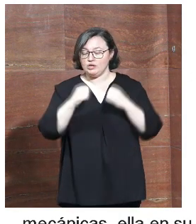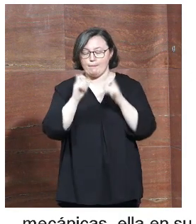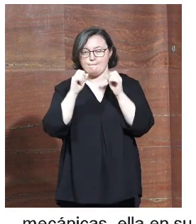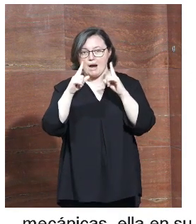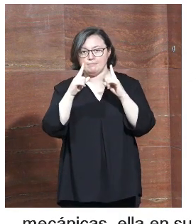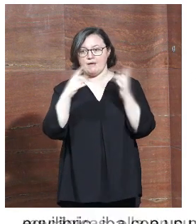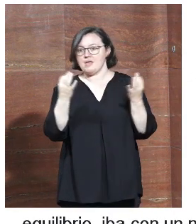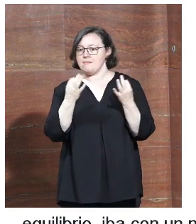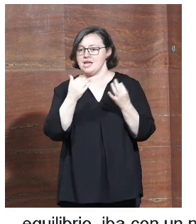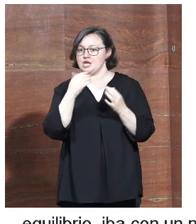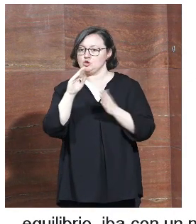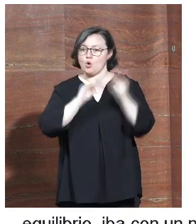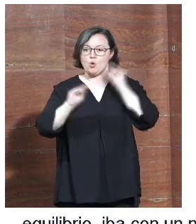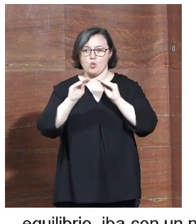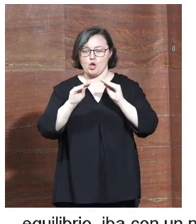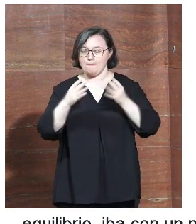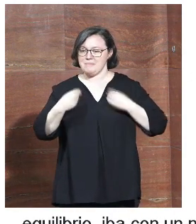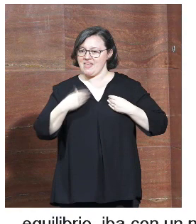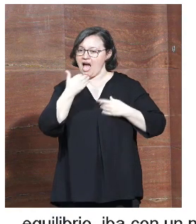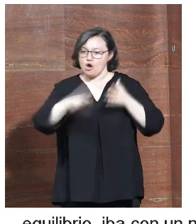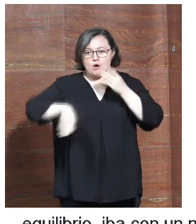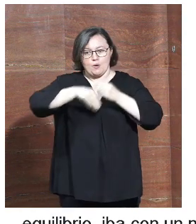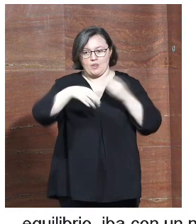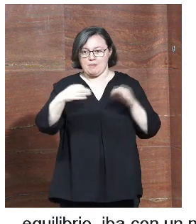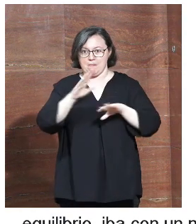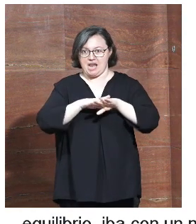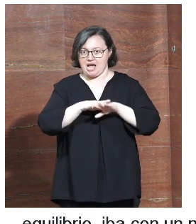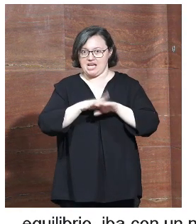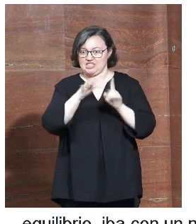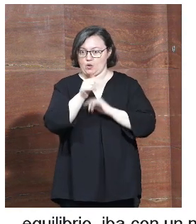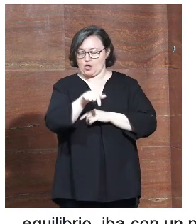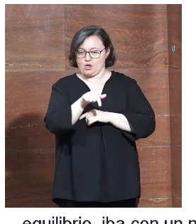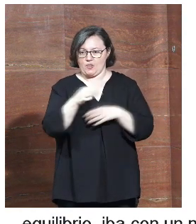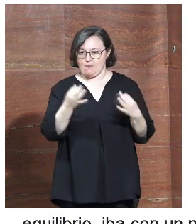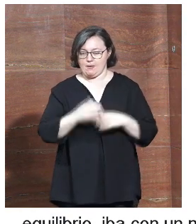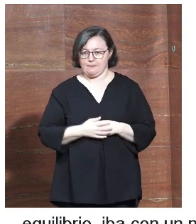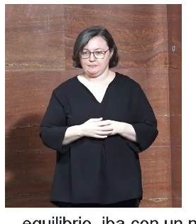de que tenía que hacer algo en mi vida para solucionar este tema.